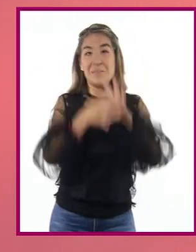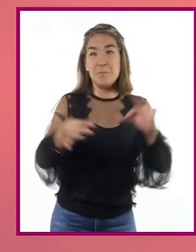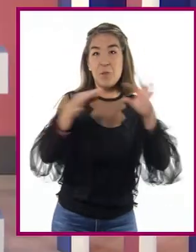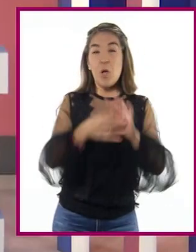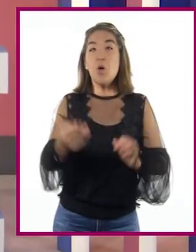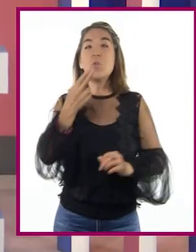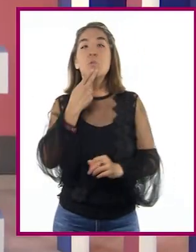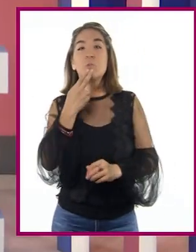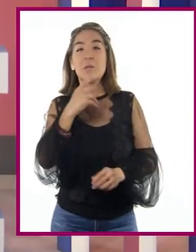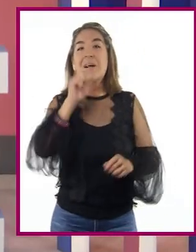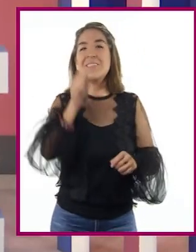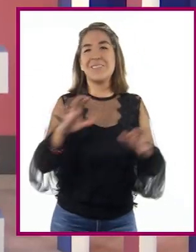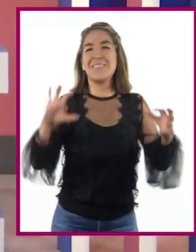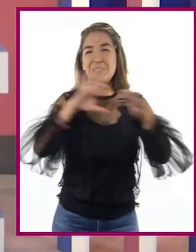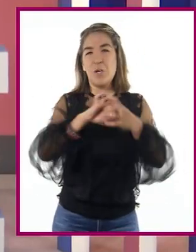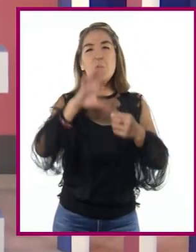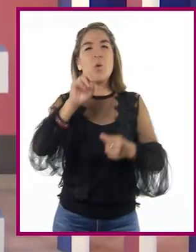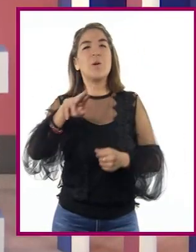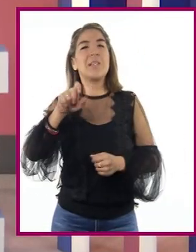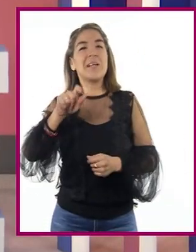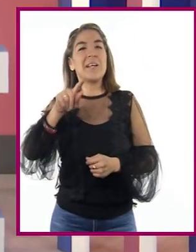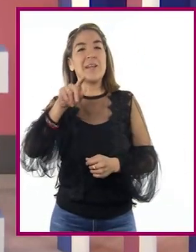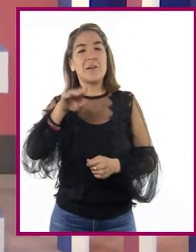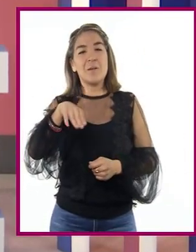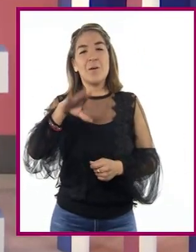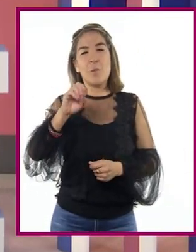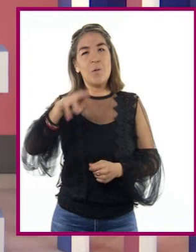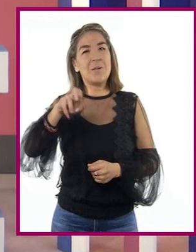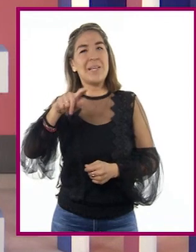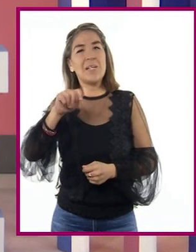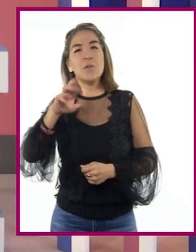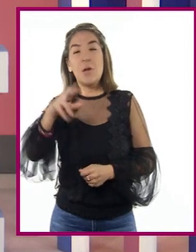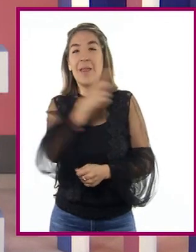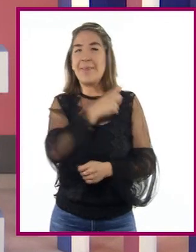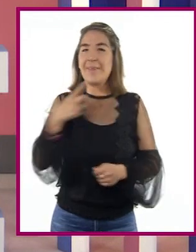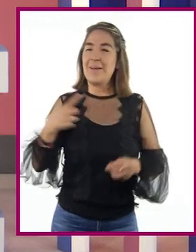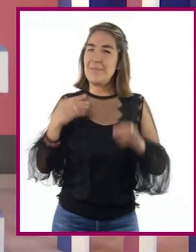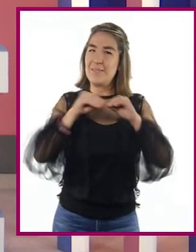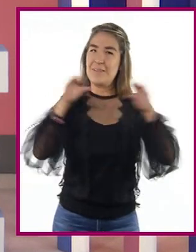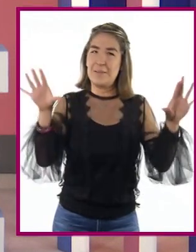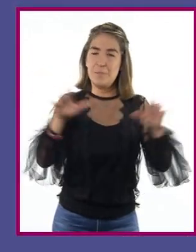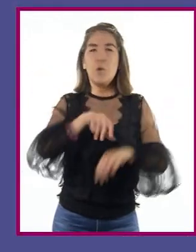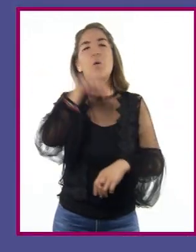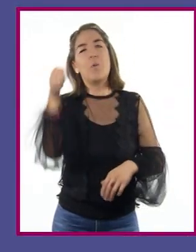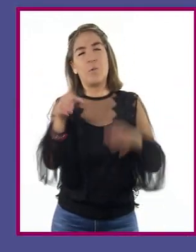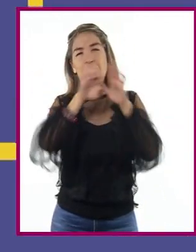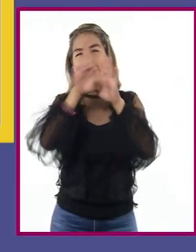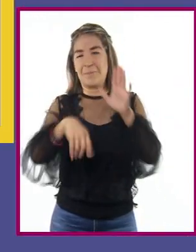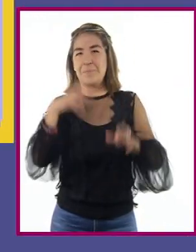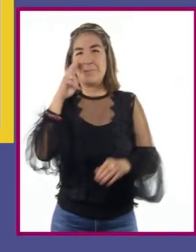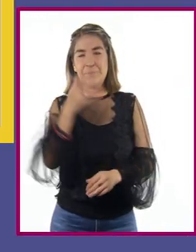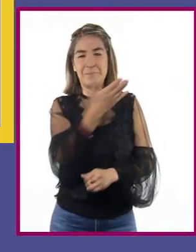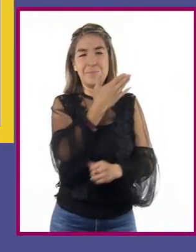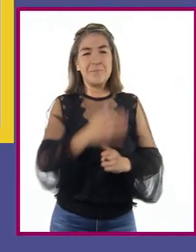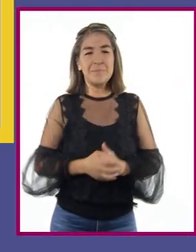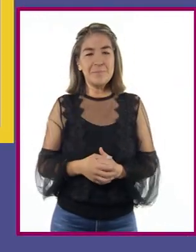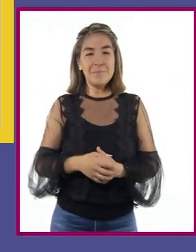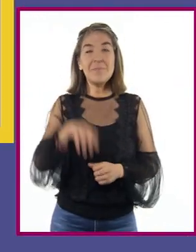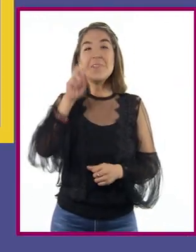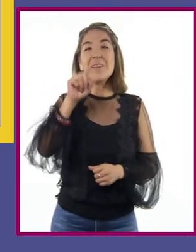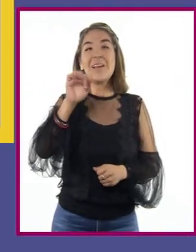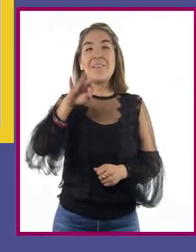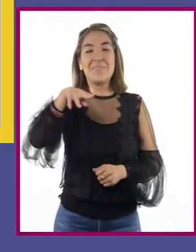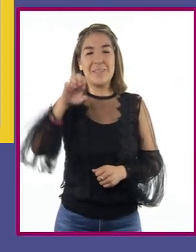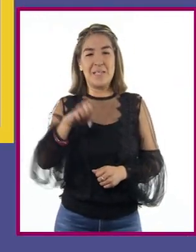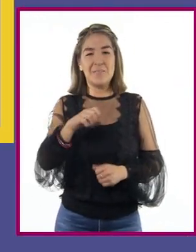nuestro uso de conectores deben ser muy claras. Veamos otro ejemplo. Dafne Hernández: